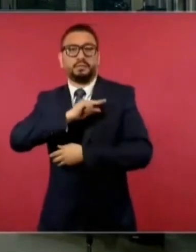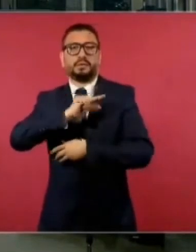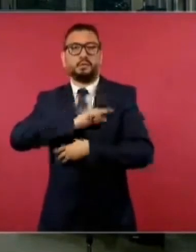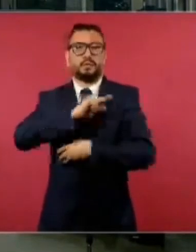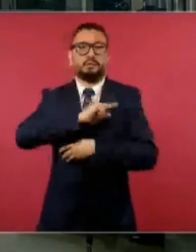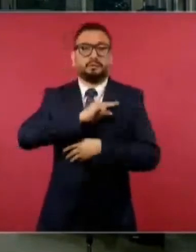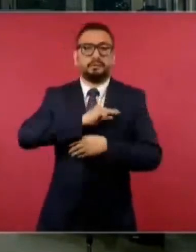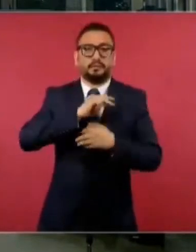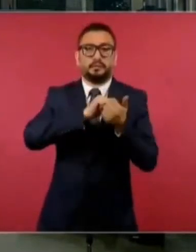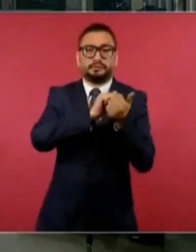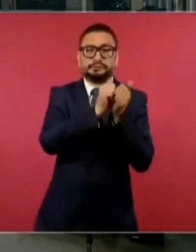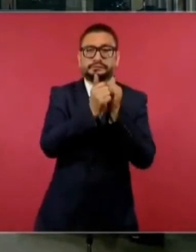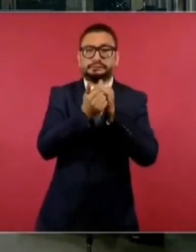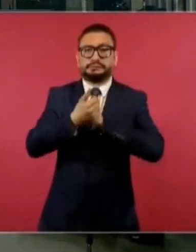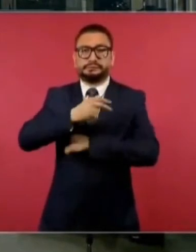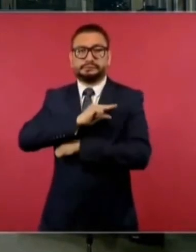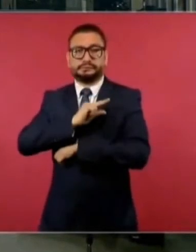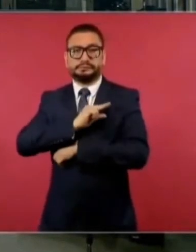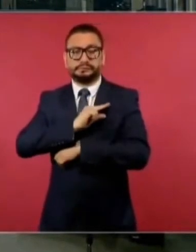y fueron